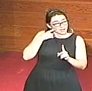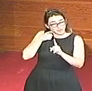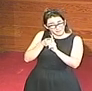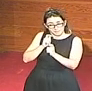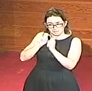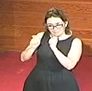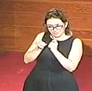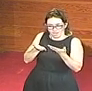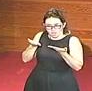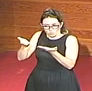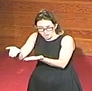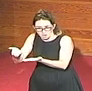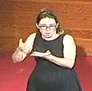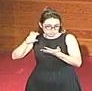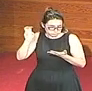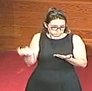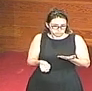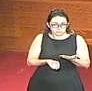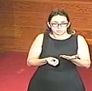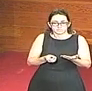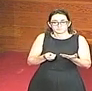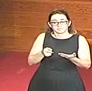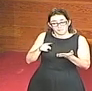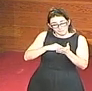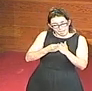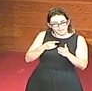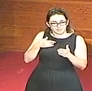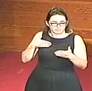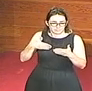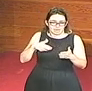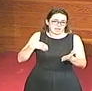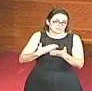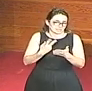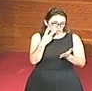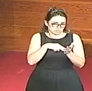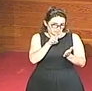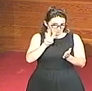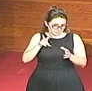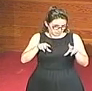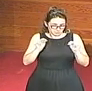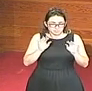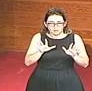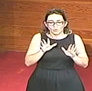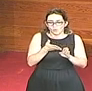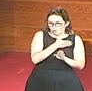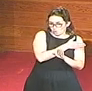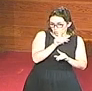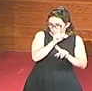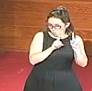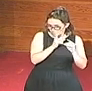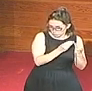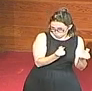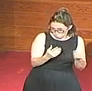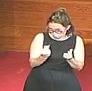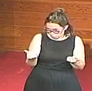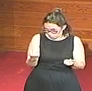y a la libertad hasta 2023, pero para eso hay que resolver otros problemas. Y como bien sabéis, estamos en una situación de una